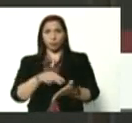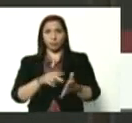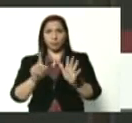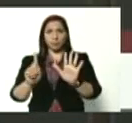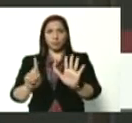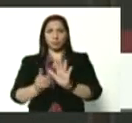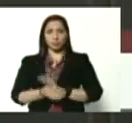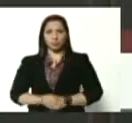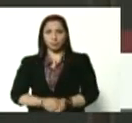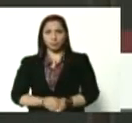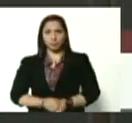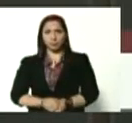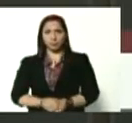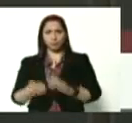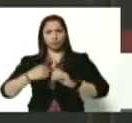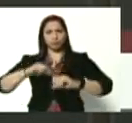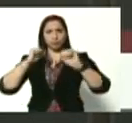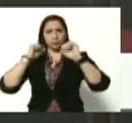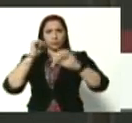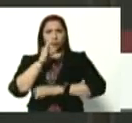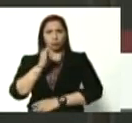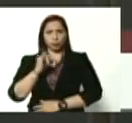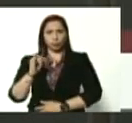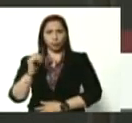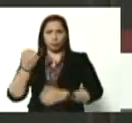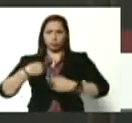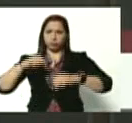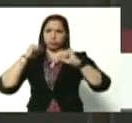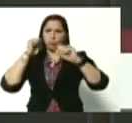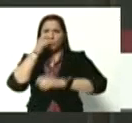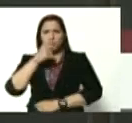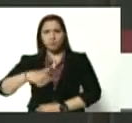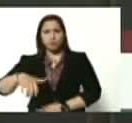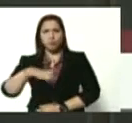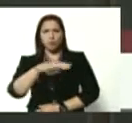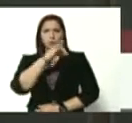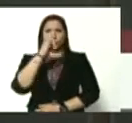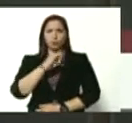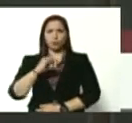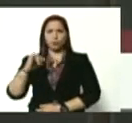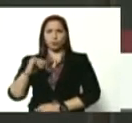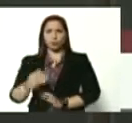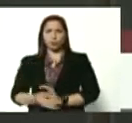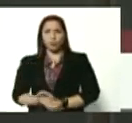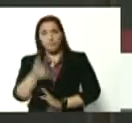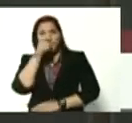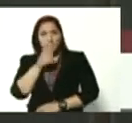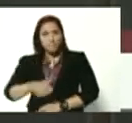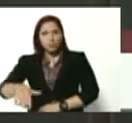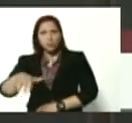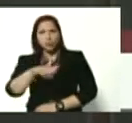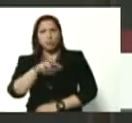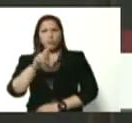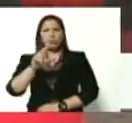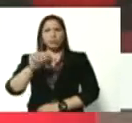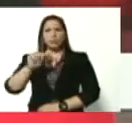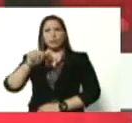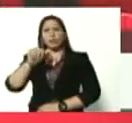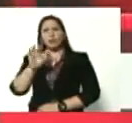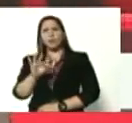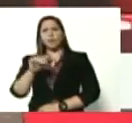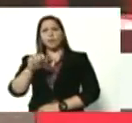viva el zulia viva el pueblo zuliano el pueblo de rafael urdaneta